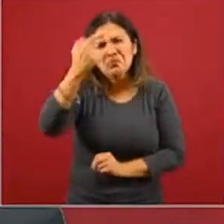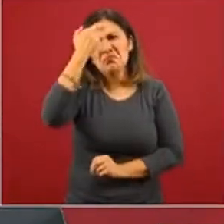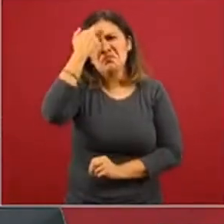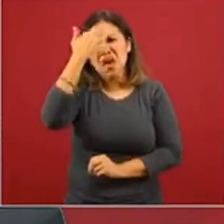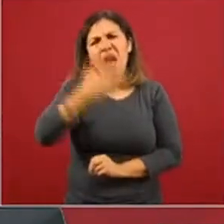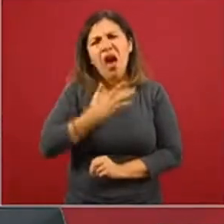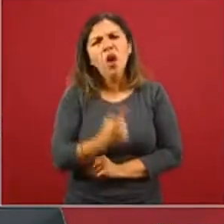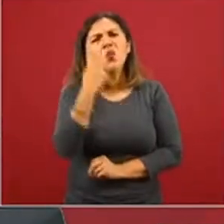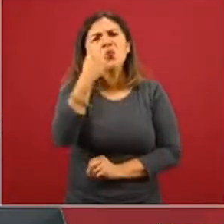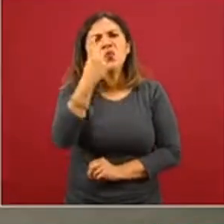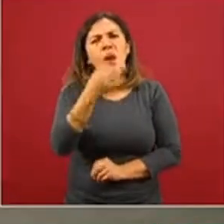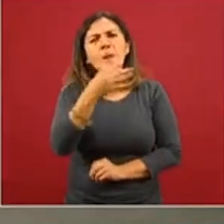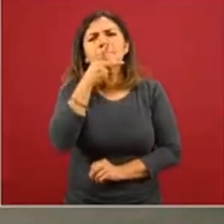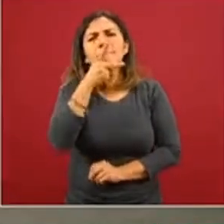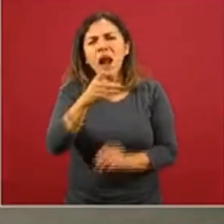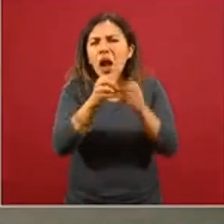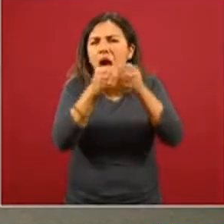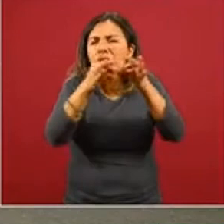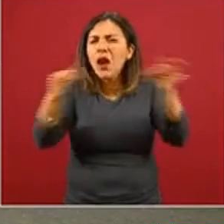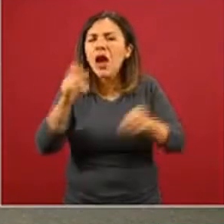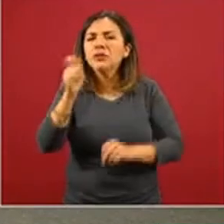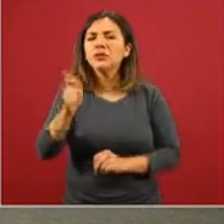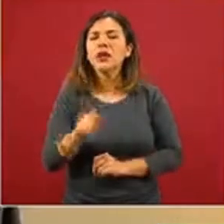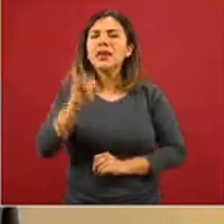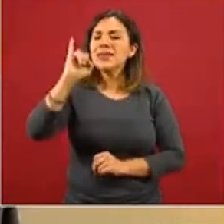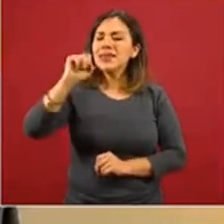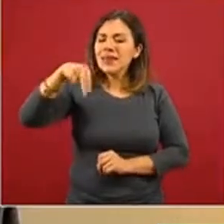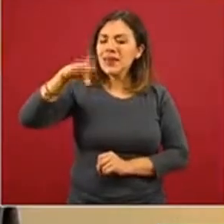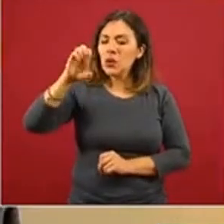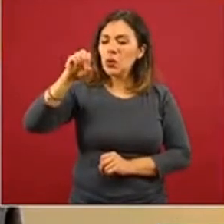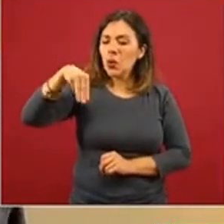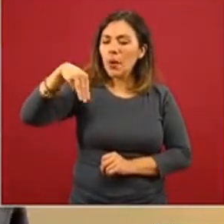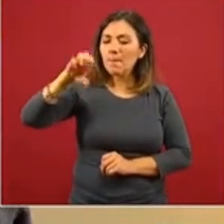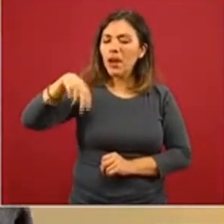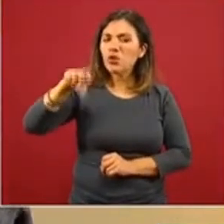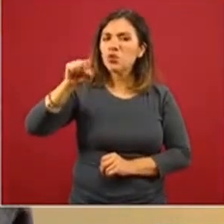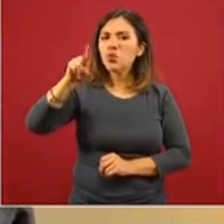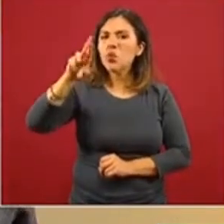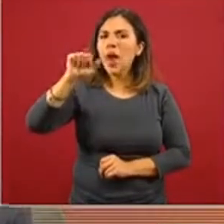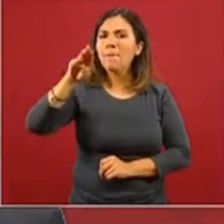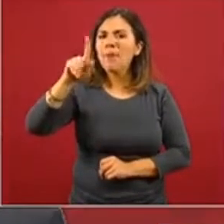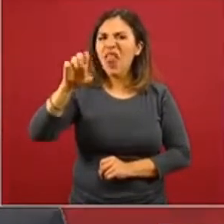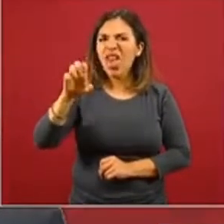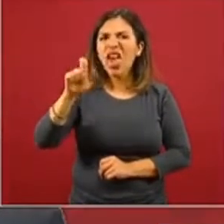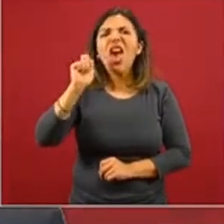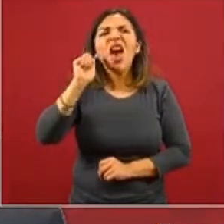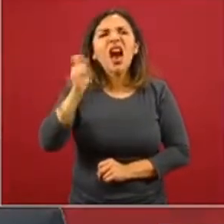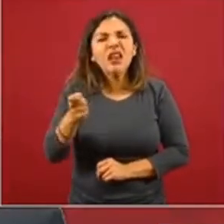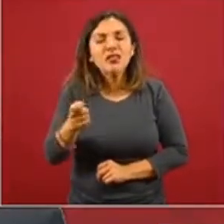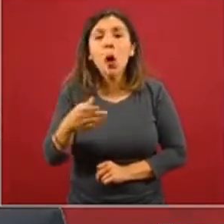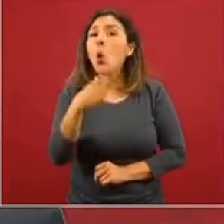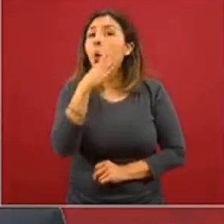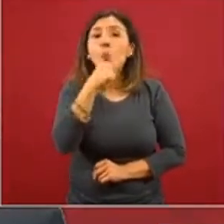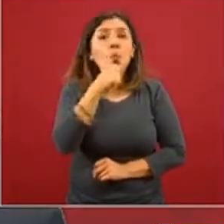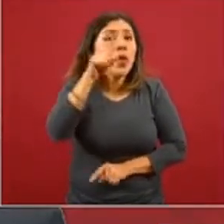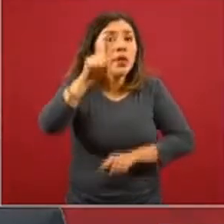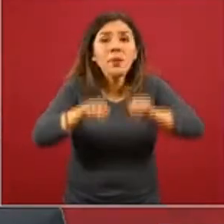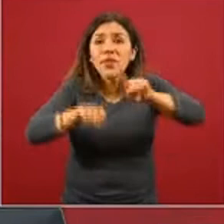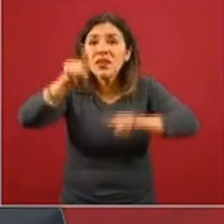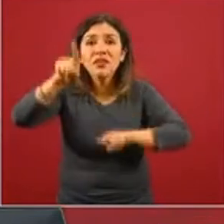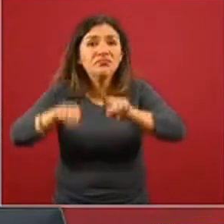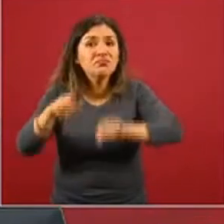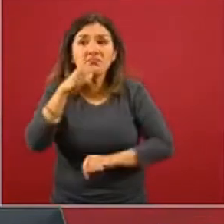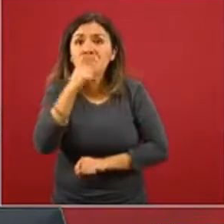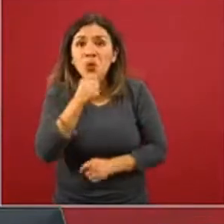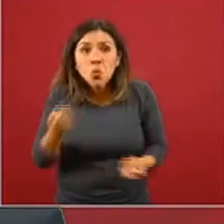hemos usado un término técnico que es inconmensurable. Inconmensurable lo que quiere decir es no se puede medir.